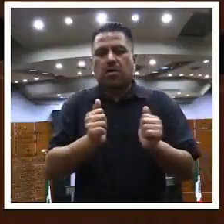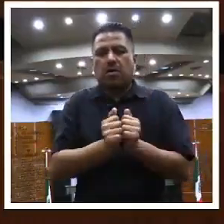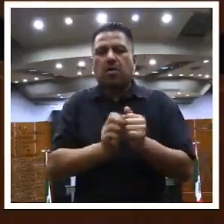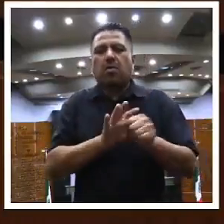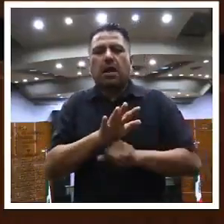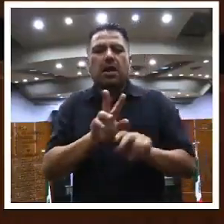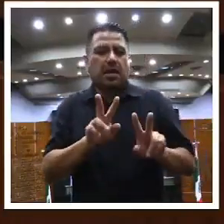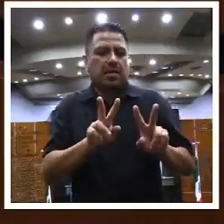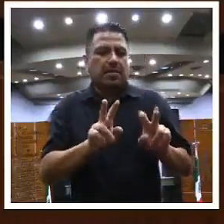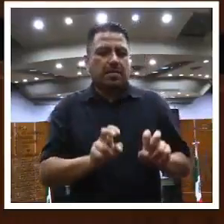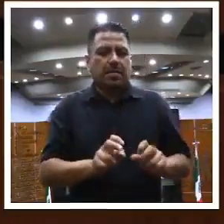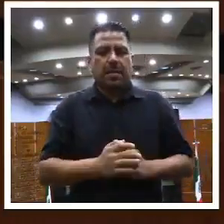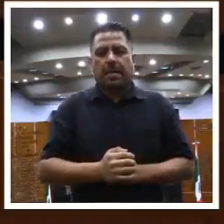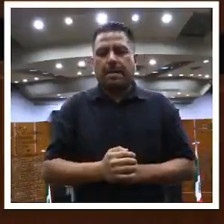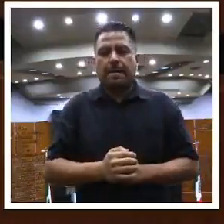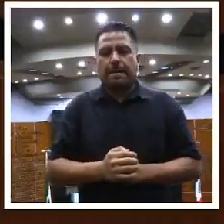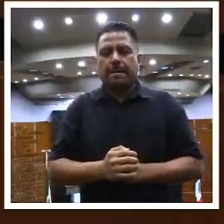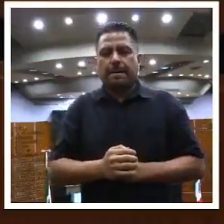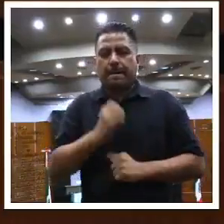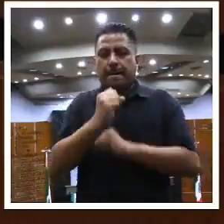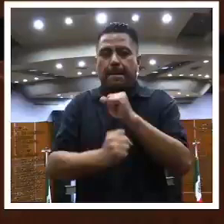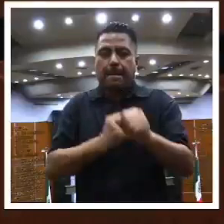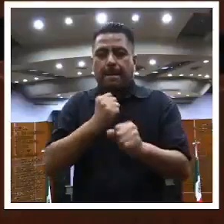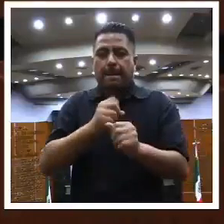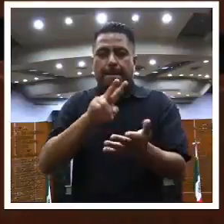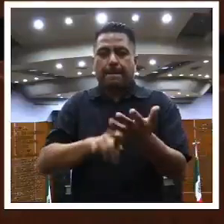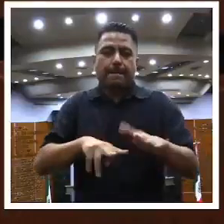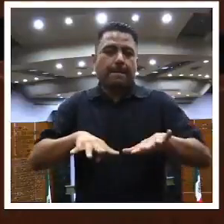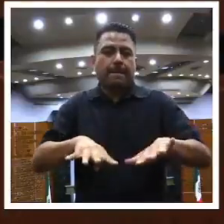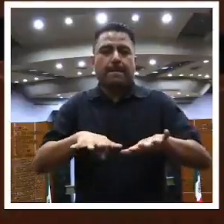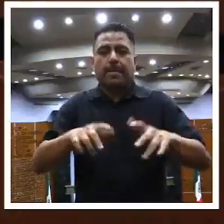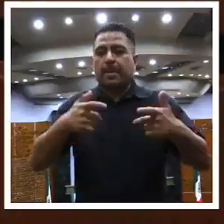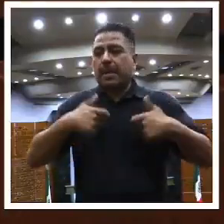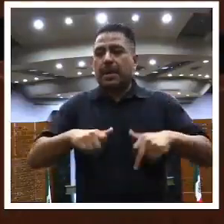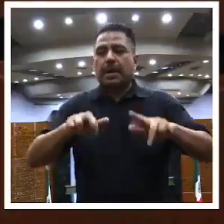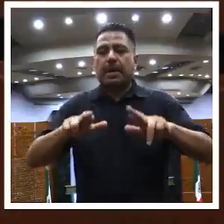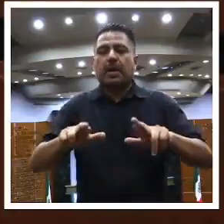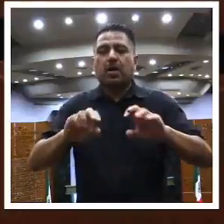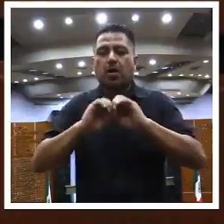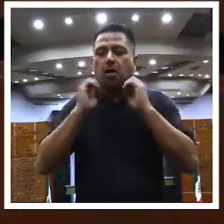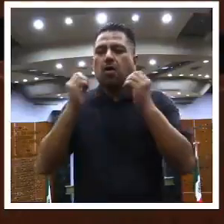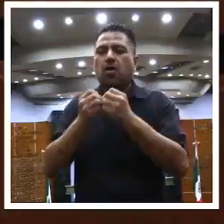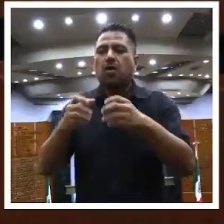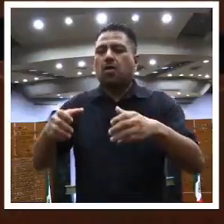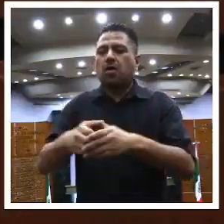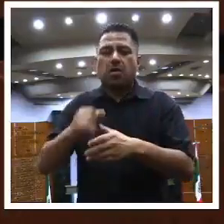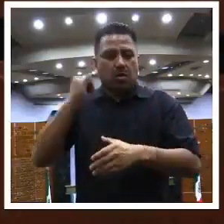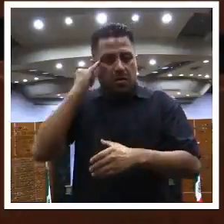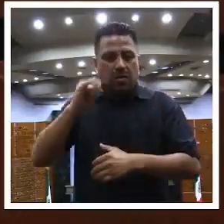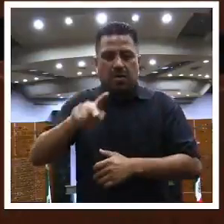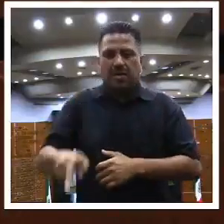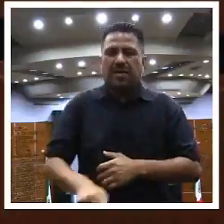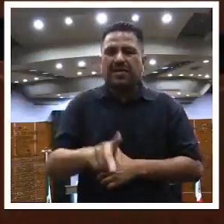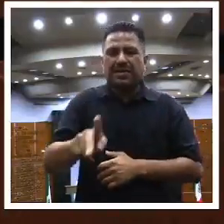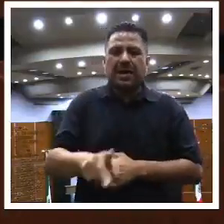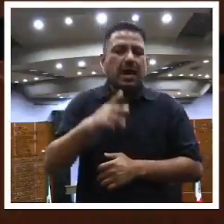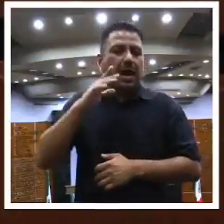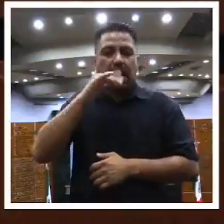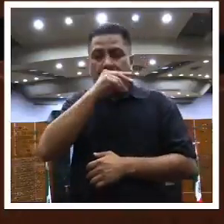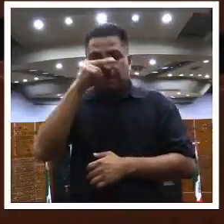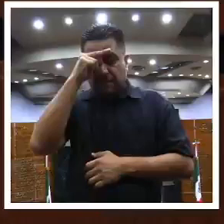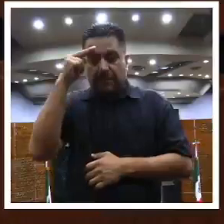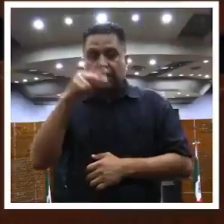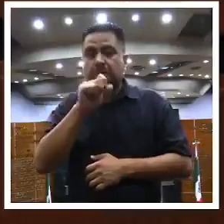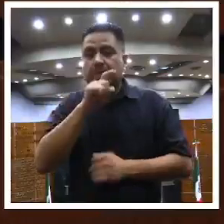en la materia. Que en el año 2019 los representantes de las organizaciones sociales y pueblos originarios y